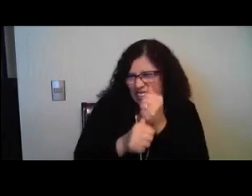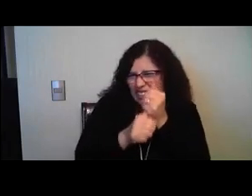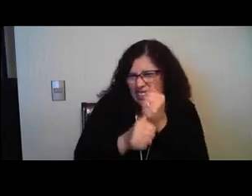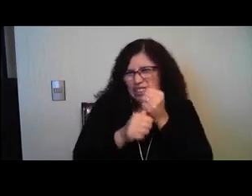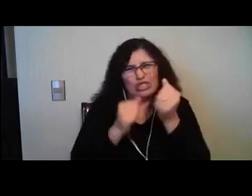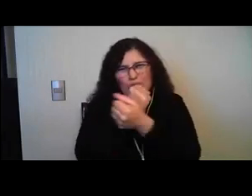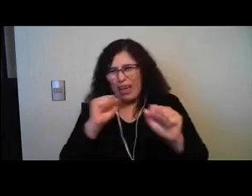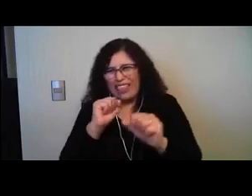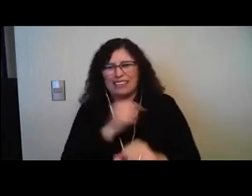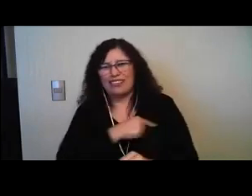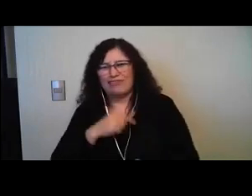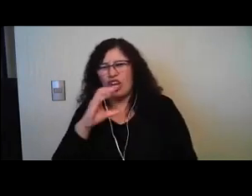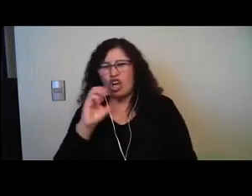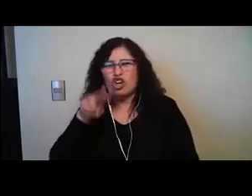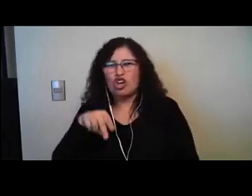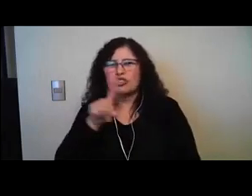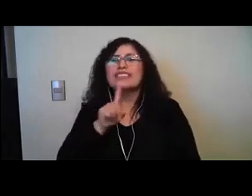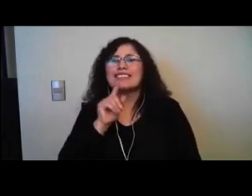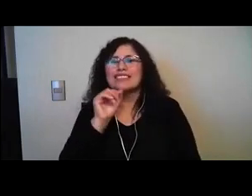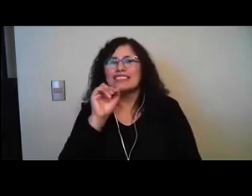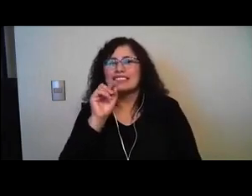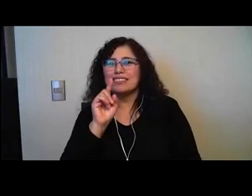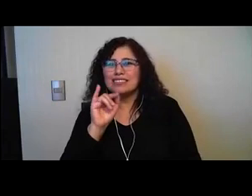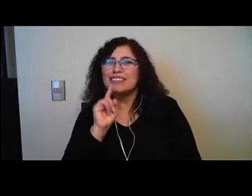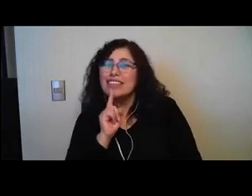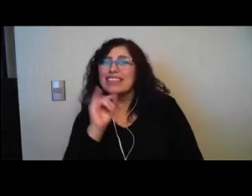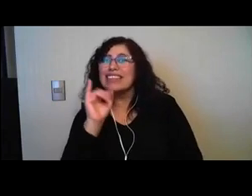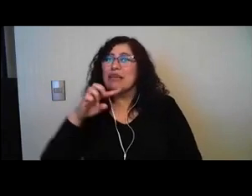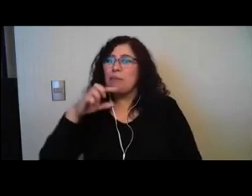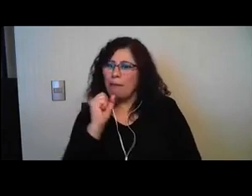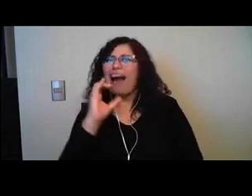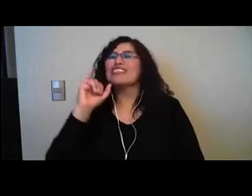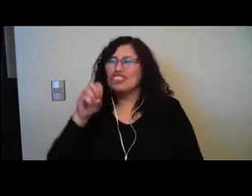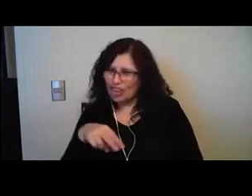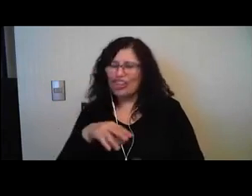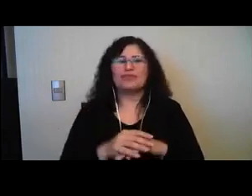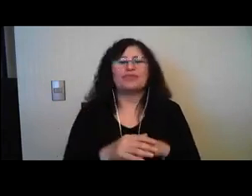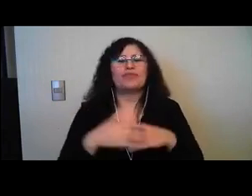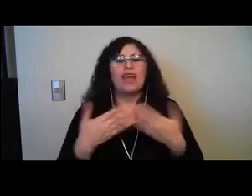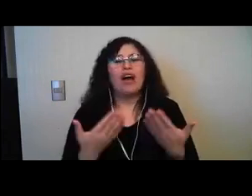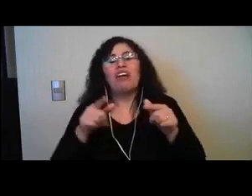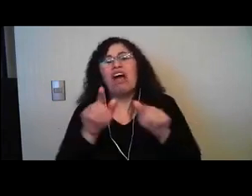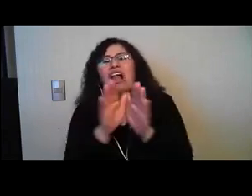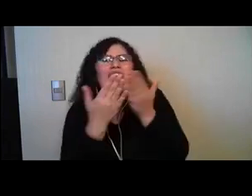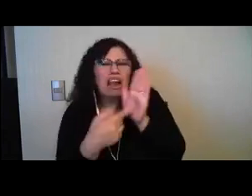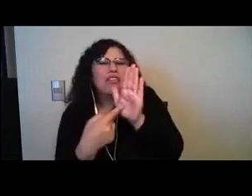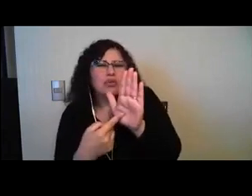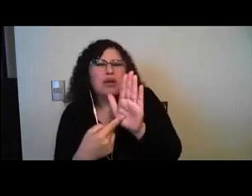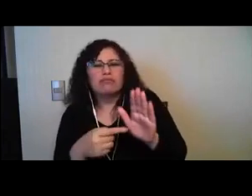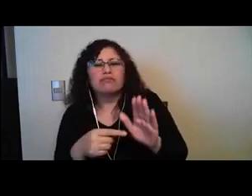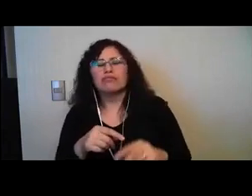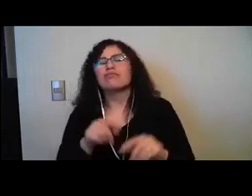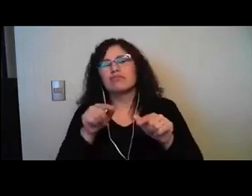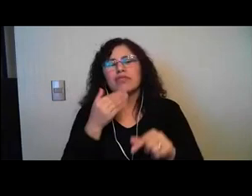sueño y trastorno de la disminución de olfato, por lo menos lo que dice en la literatura en un 70% de los pacientes.